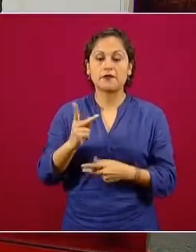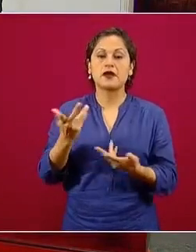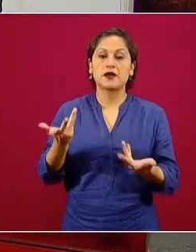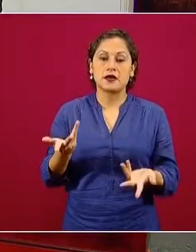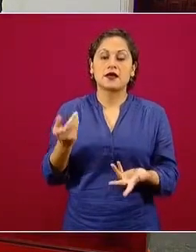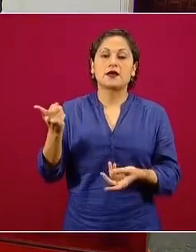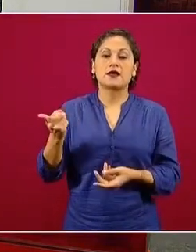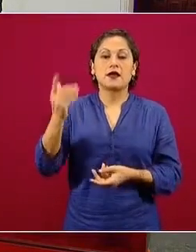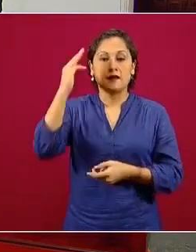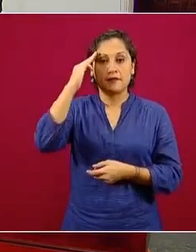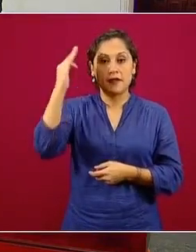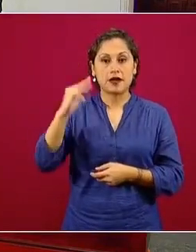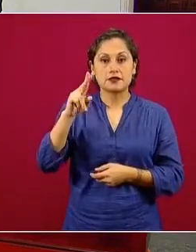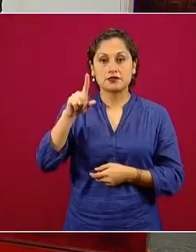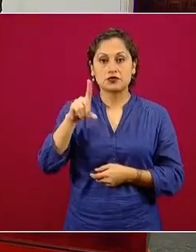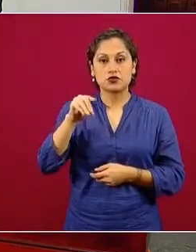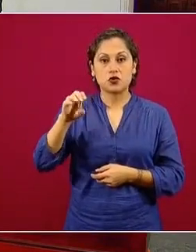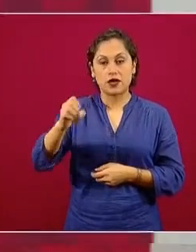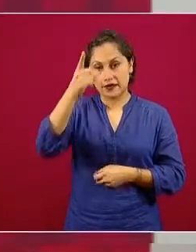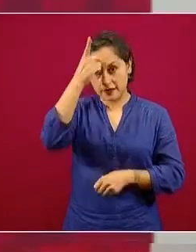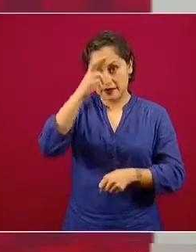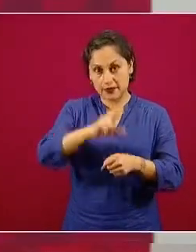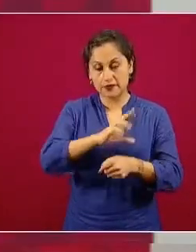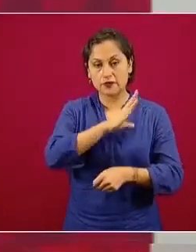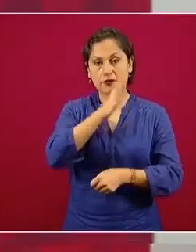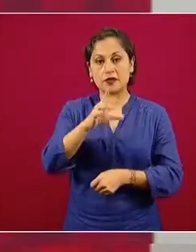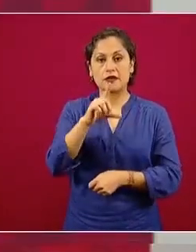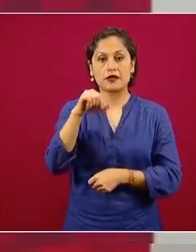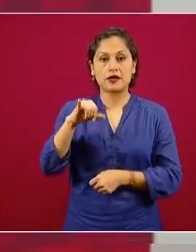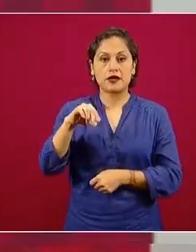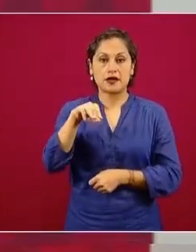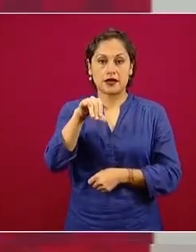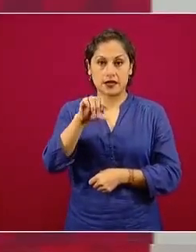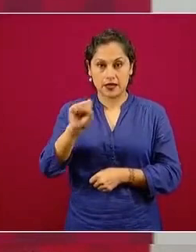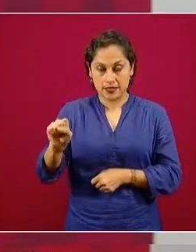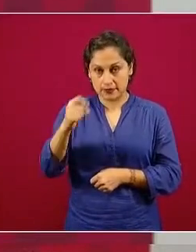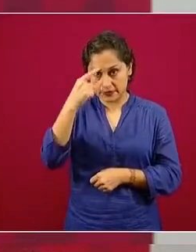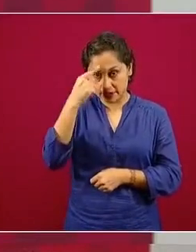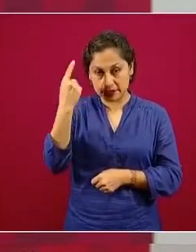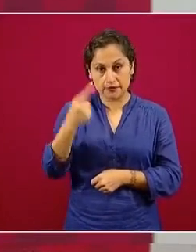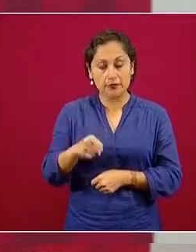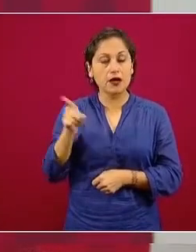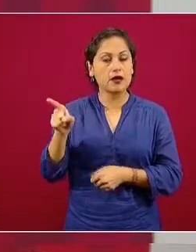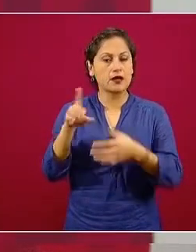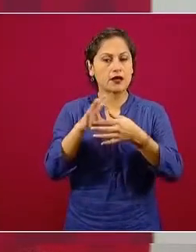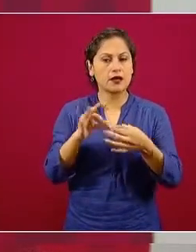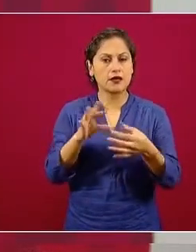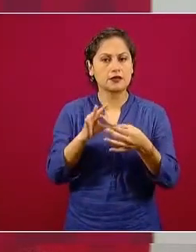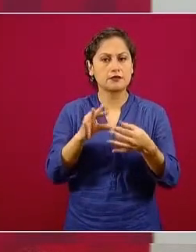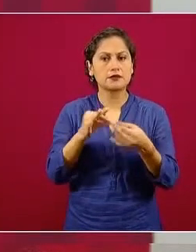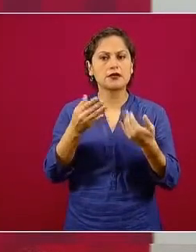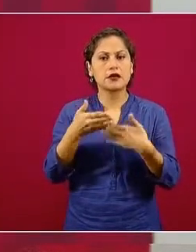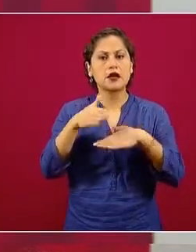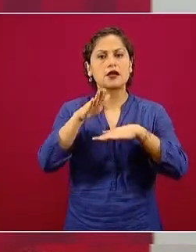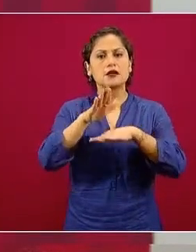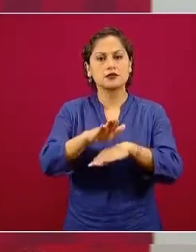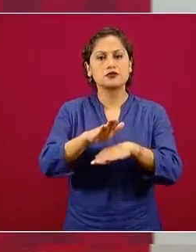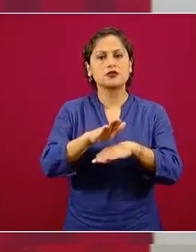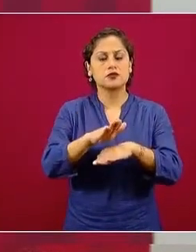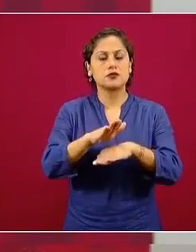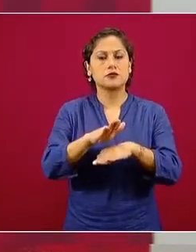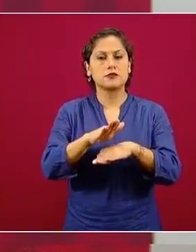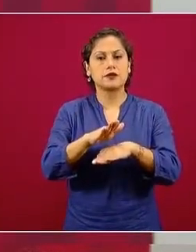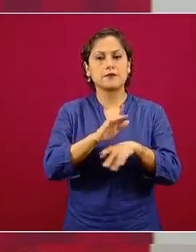sobre robledo director general del instituto mexicano del seguro social para comentar sobre los distintos procesos que están